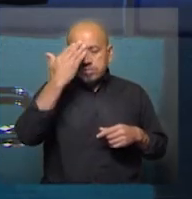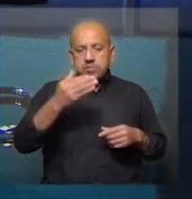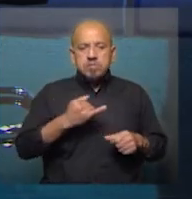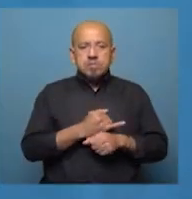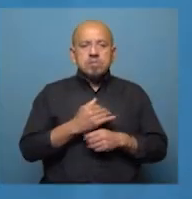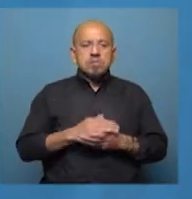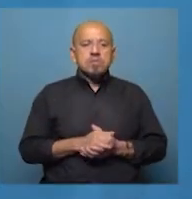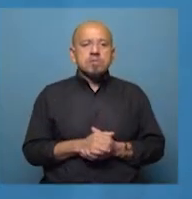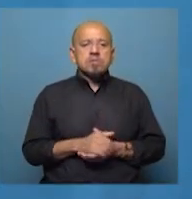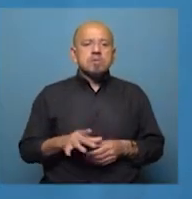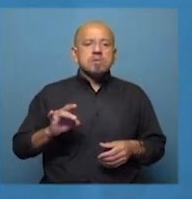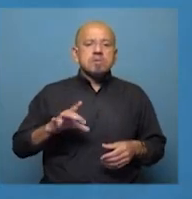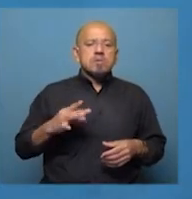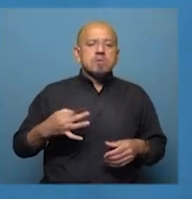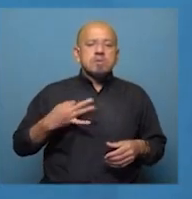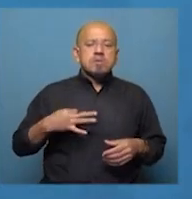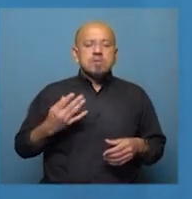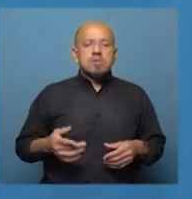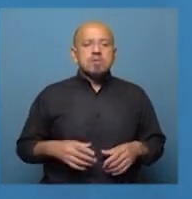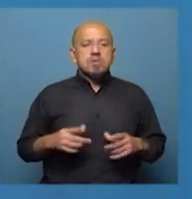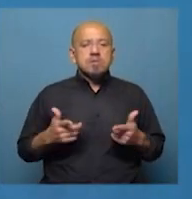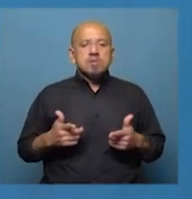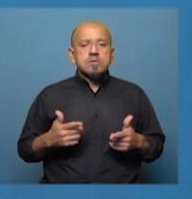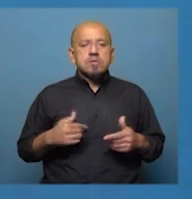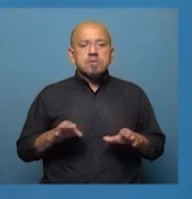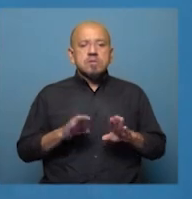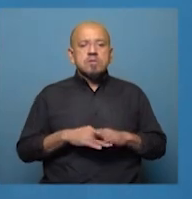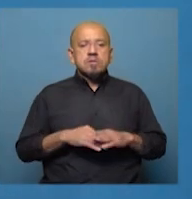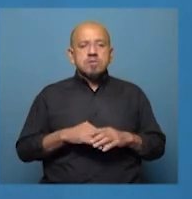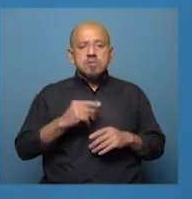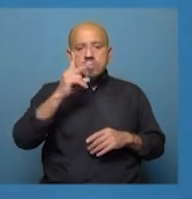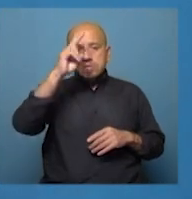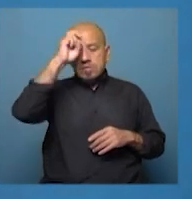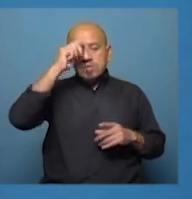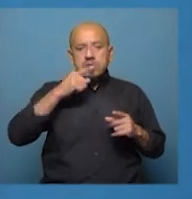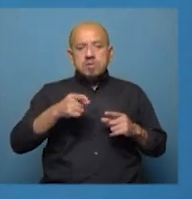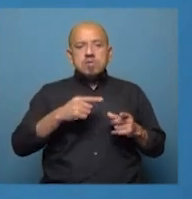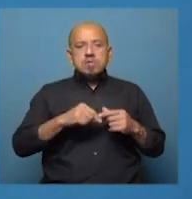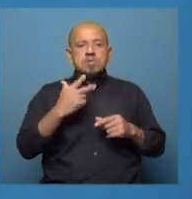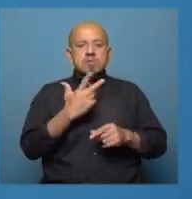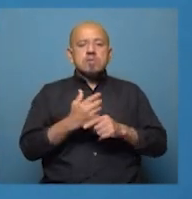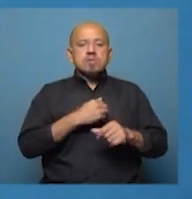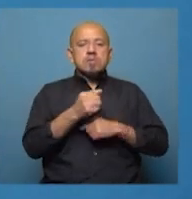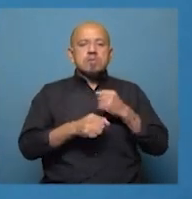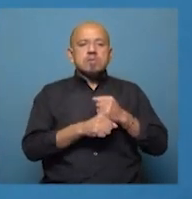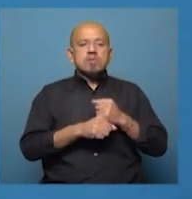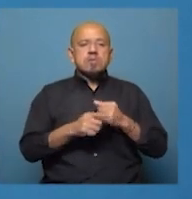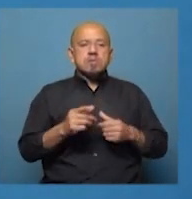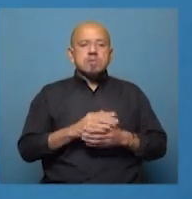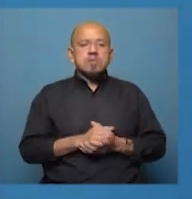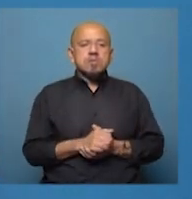argumento en los 15 años de gobierno del frente amplio no tuvimos cierres de mutualistas como tuvo este gobierno en 3 años casi cuatro que